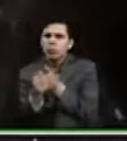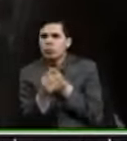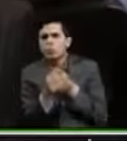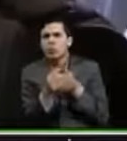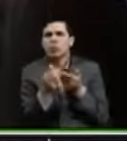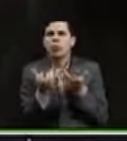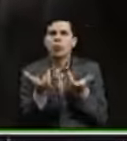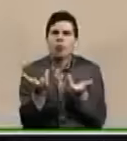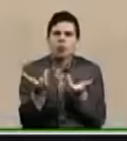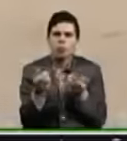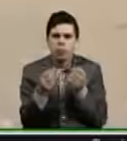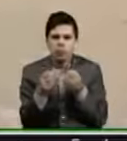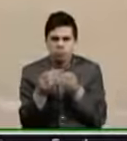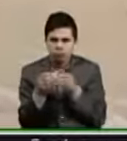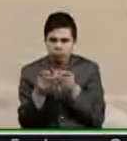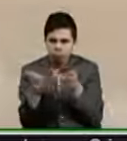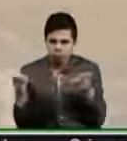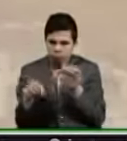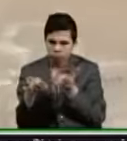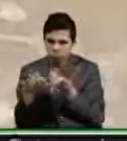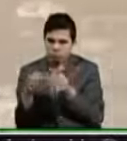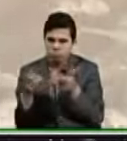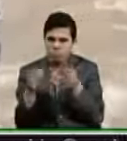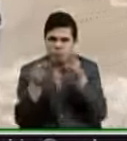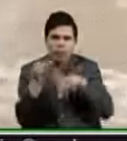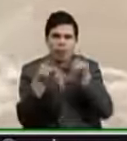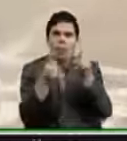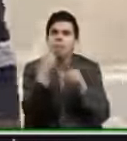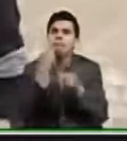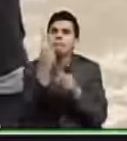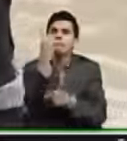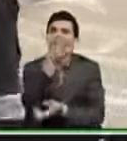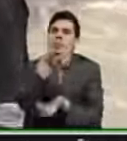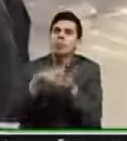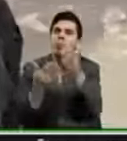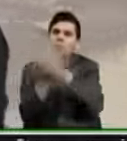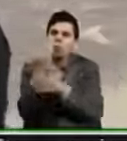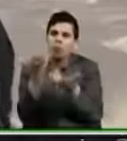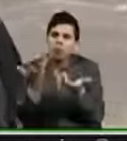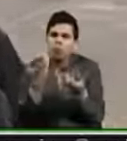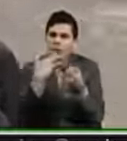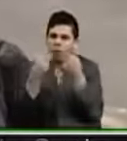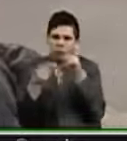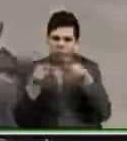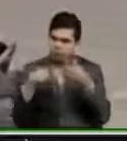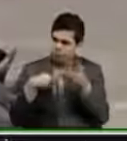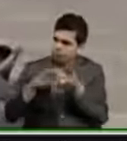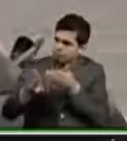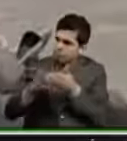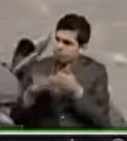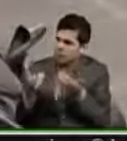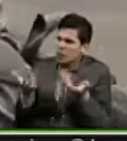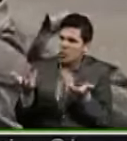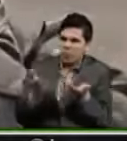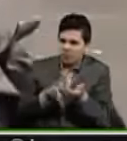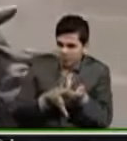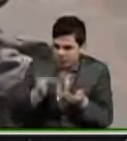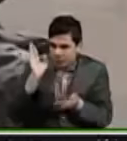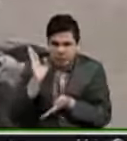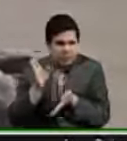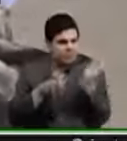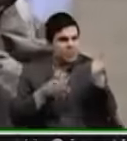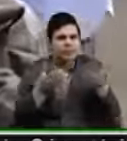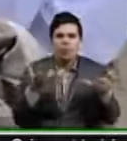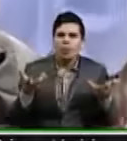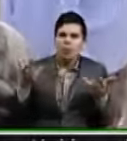laboratorios, talleres. Se pensó para ayudar a las personas que recién llegan al campus universitario, ya que muchos llegan y no saben cómo llegar el edificio al que